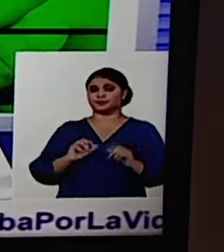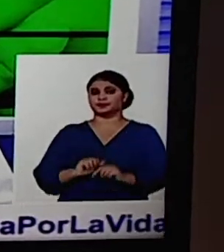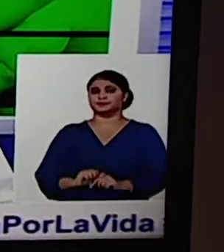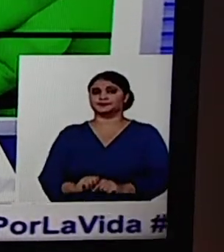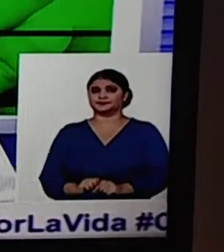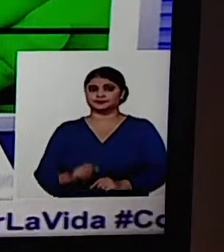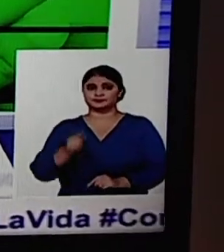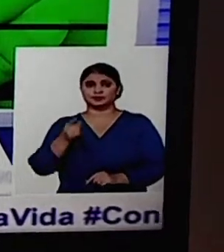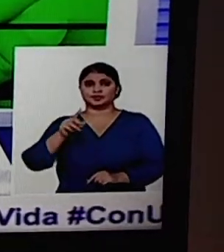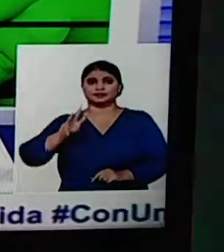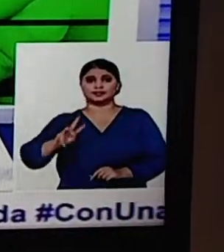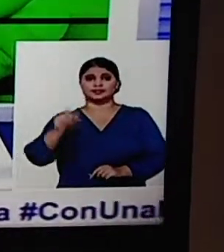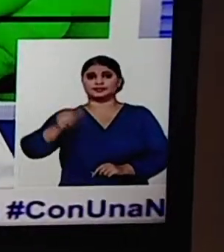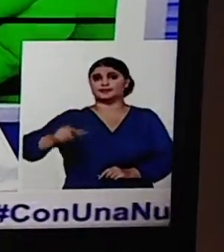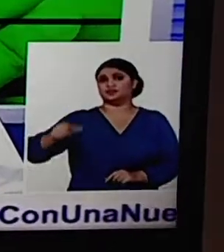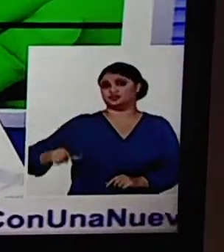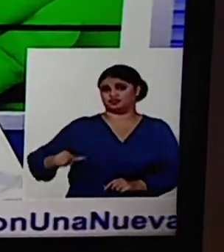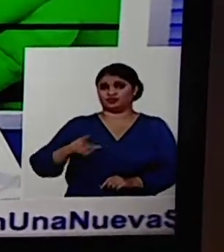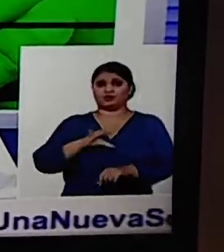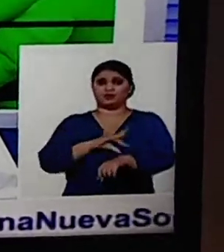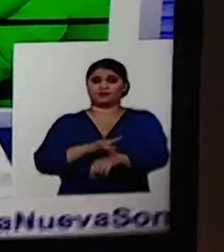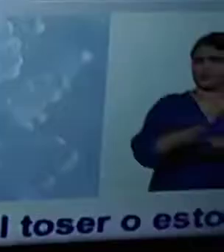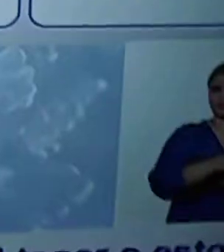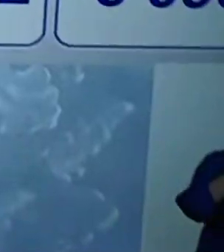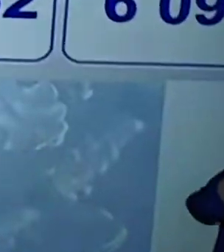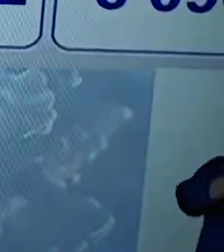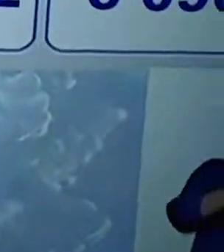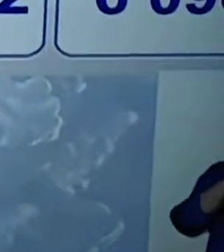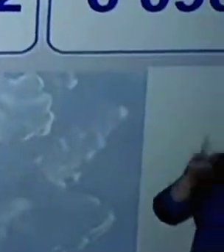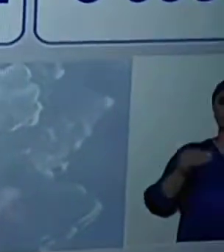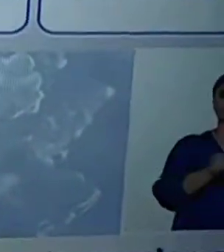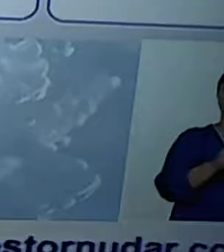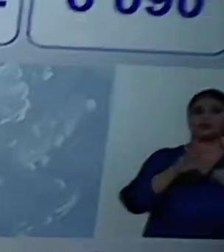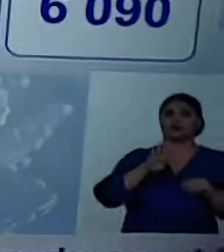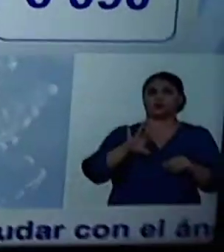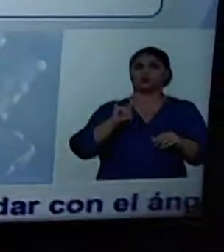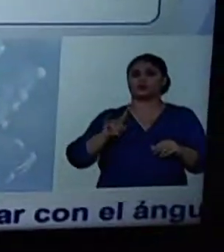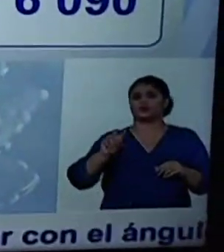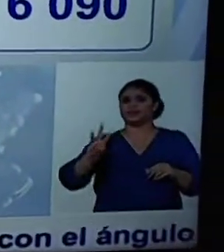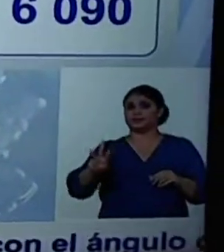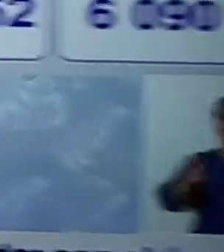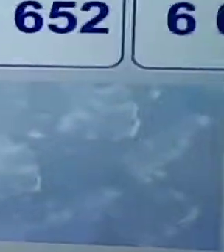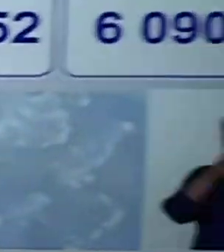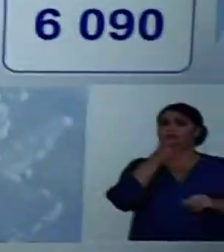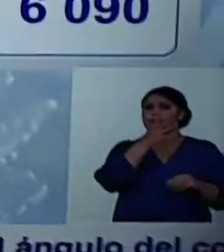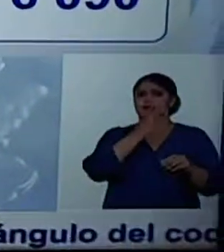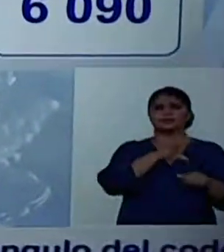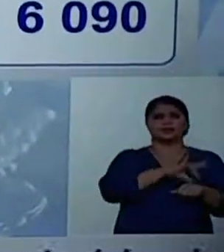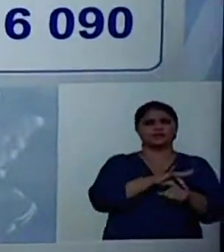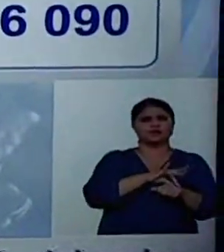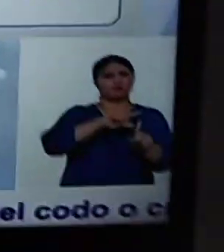personas en nuestro país con COVID-19. 493 sospechosos,